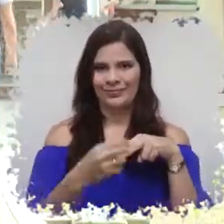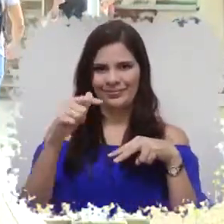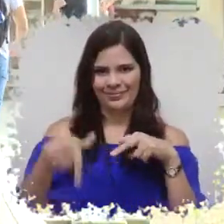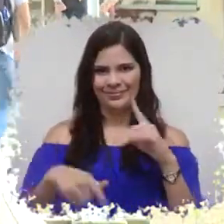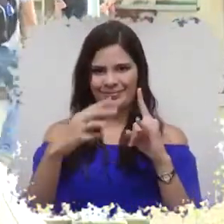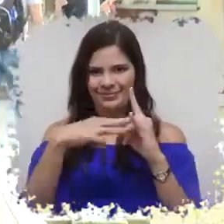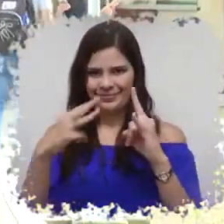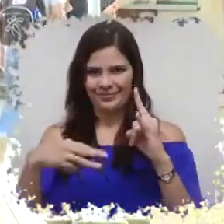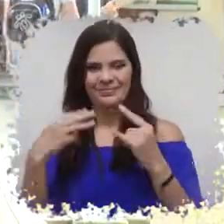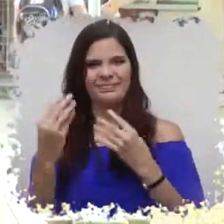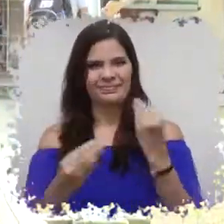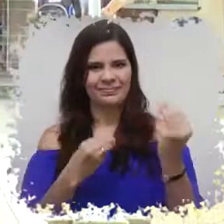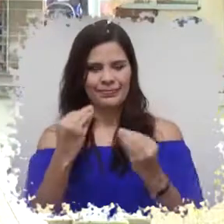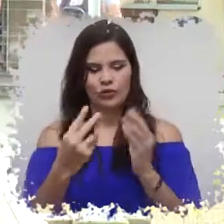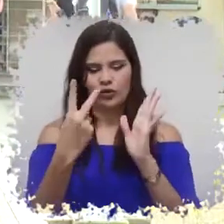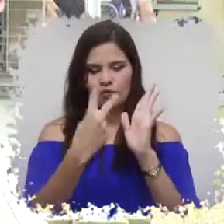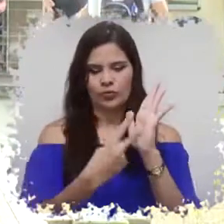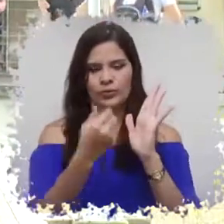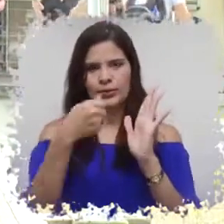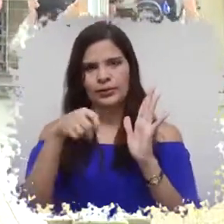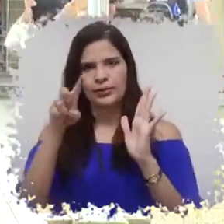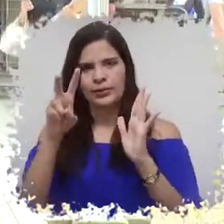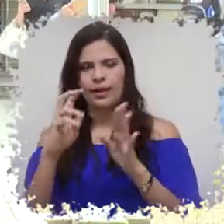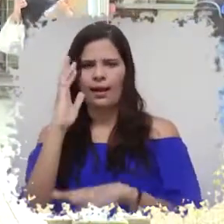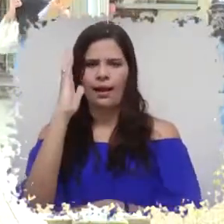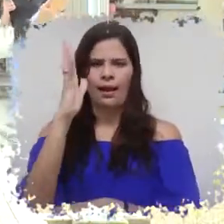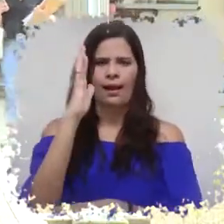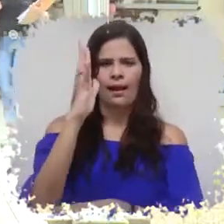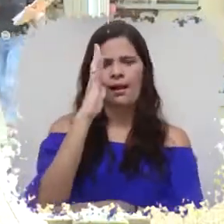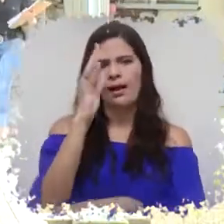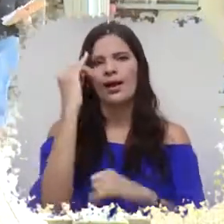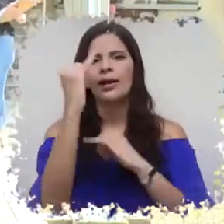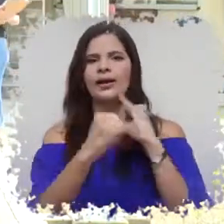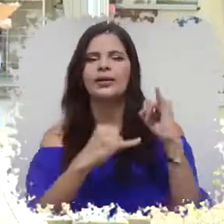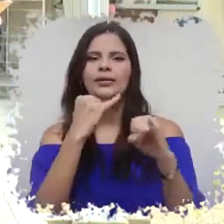La Facultad de Ciencias de la Educación de la Universidad del Magdalena realizó